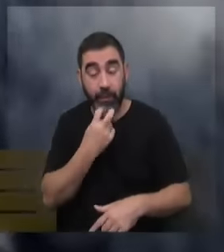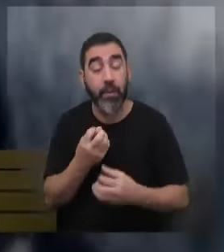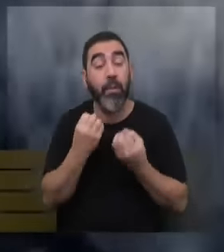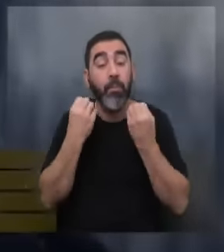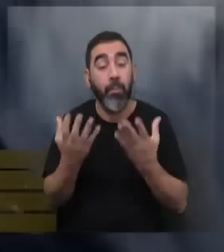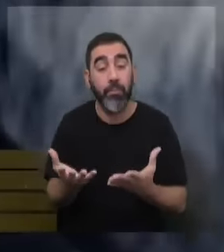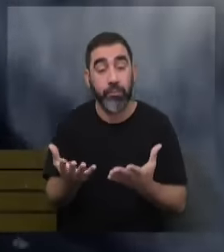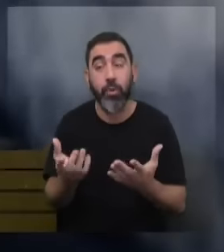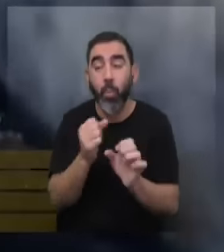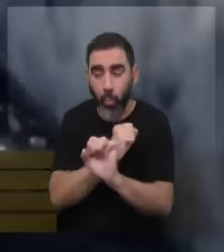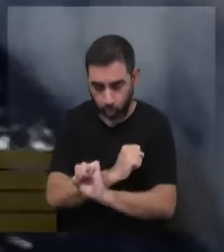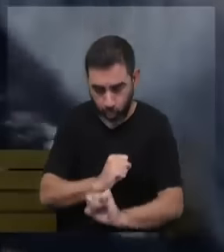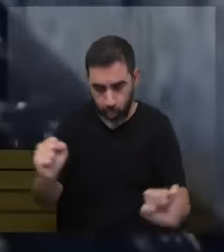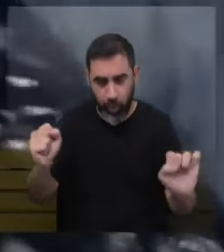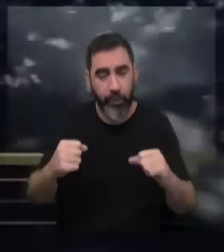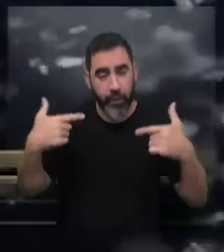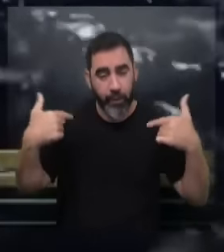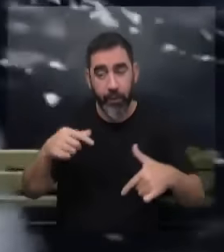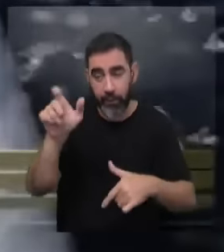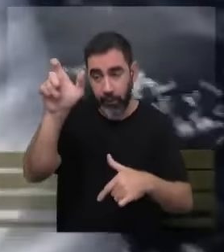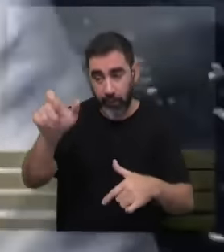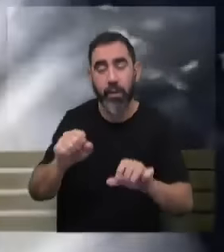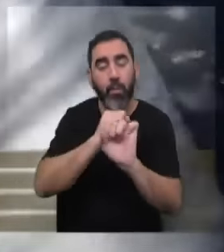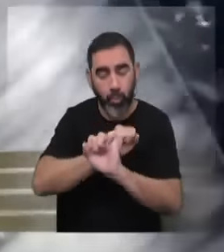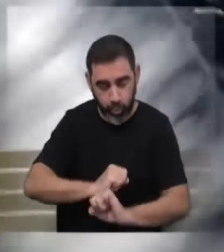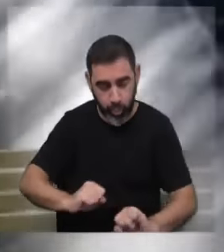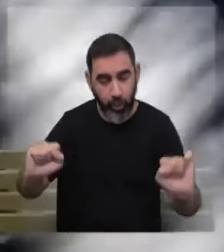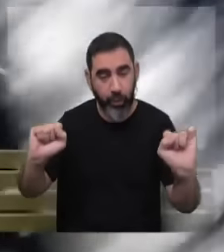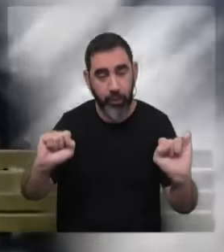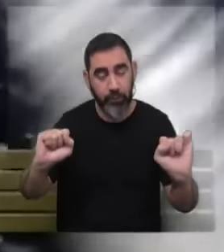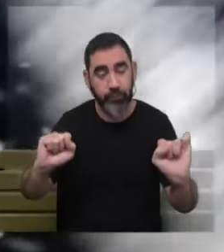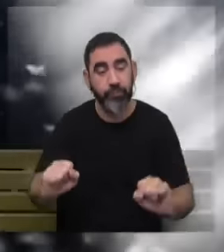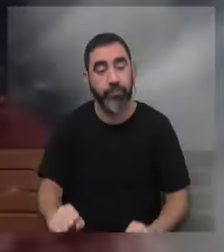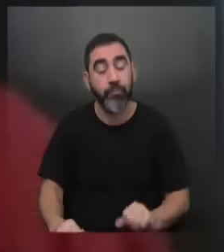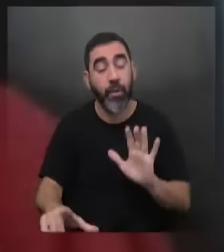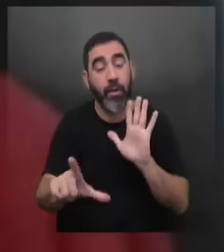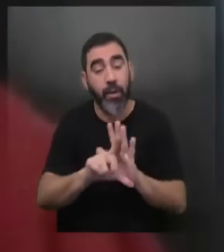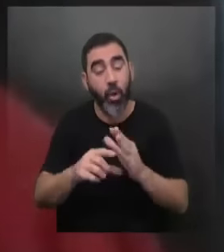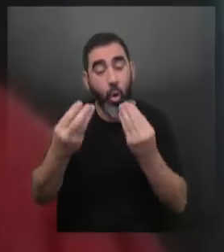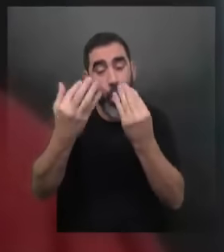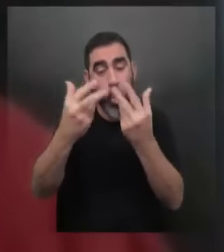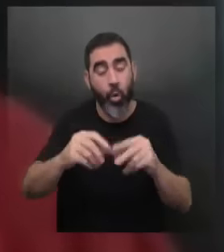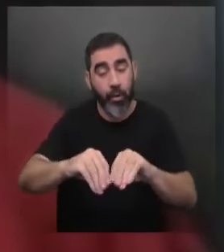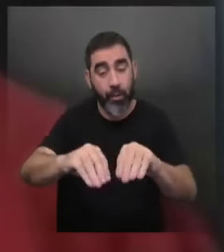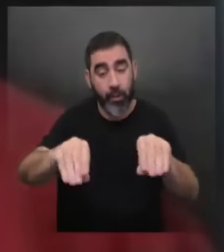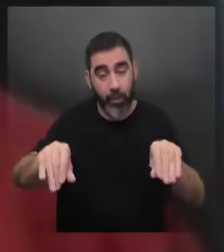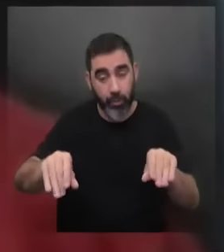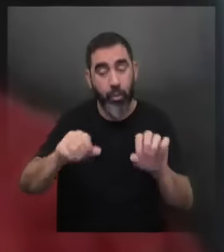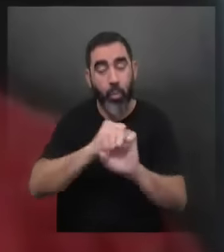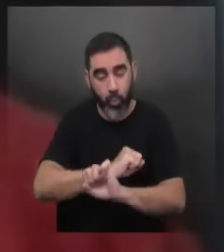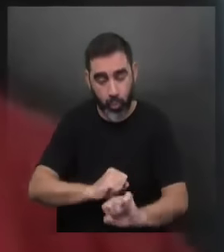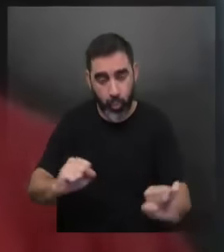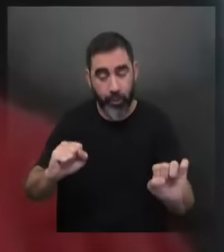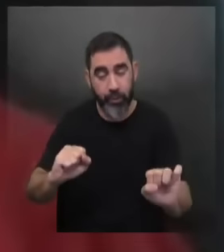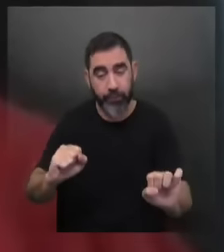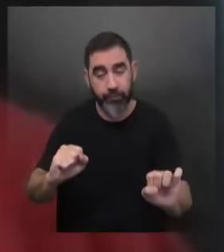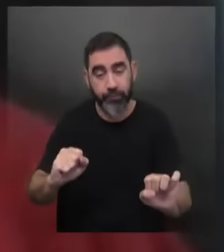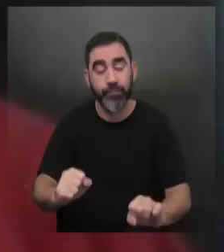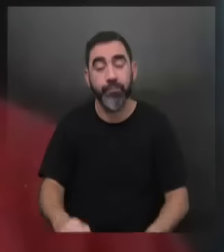tiene potestades la la intendenta a partir digamos de la ley de ordenamiento territorial que